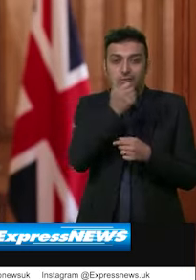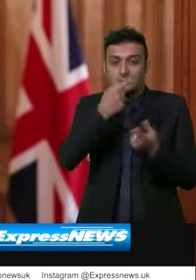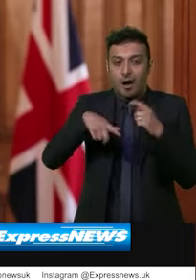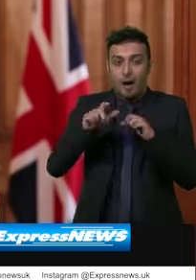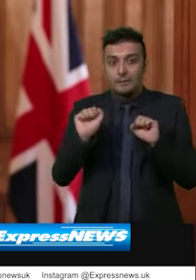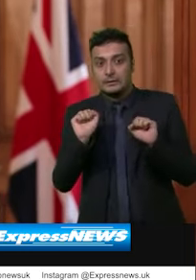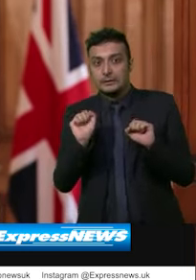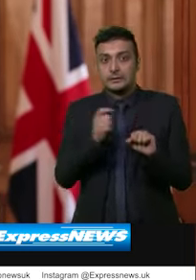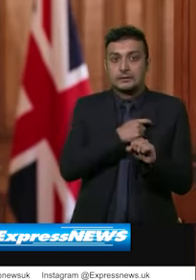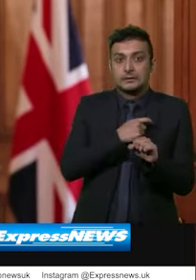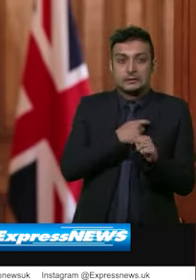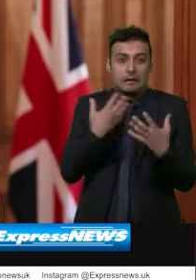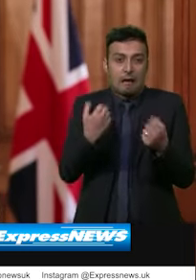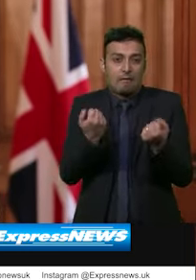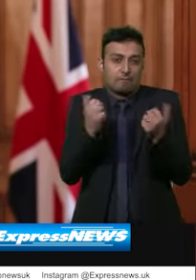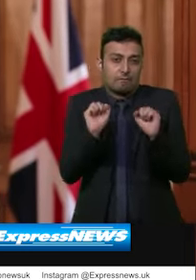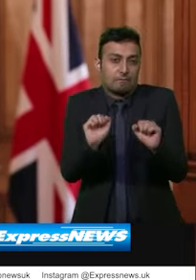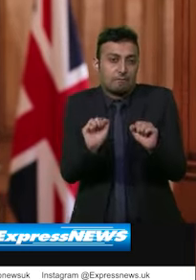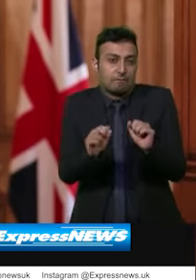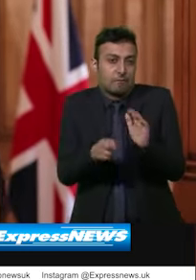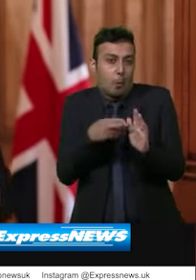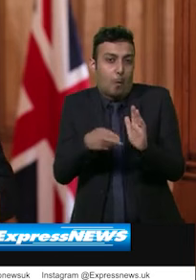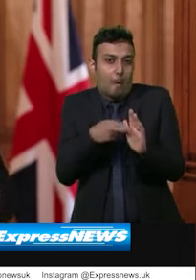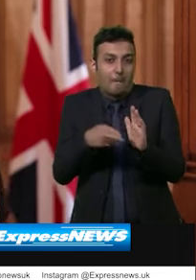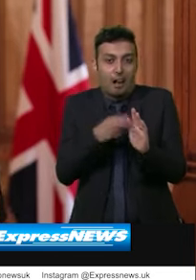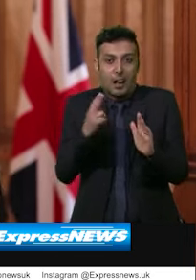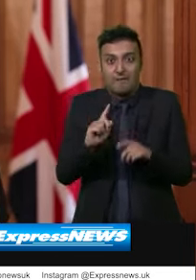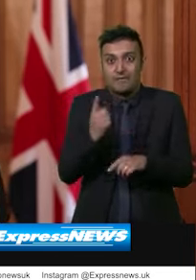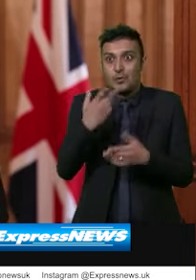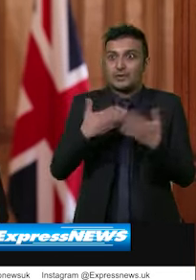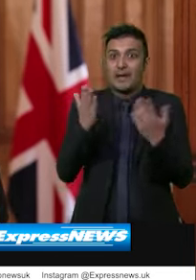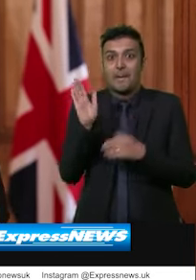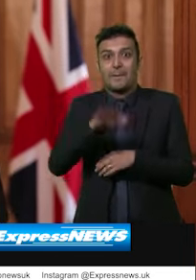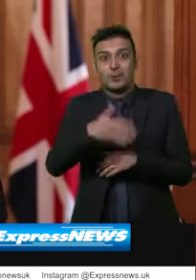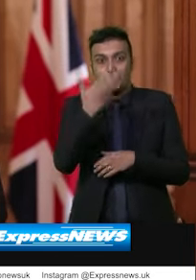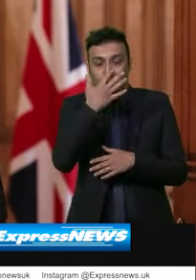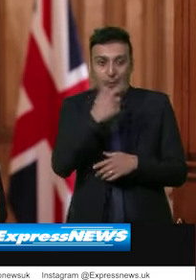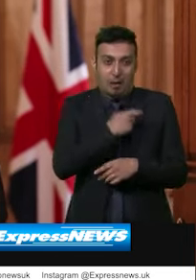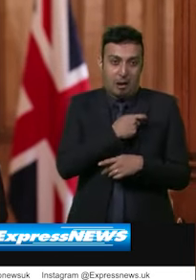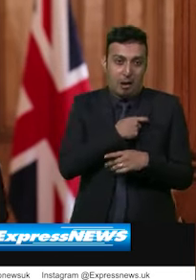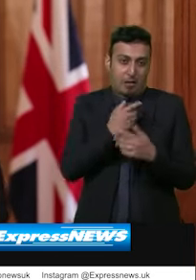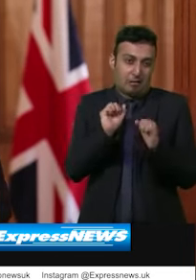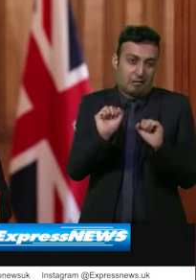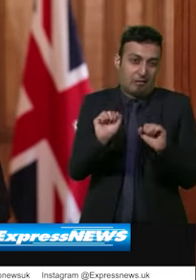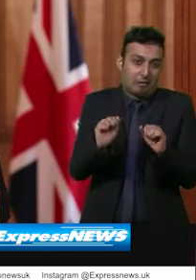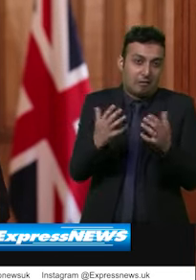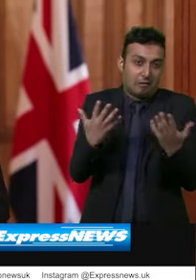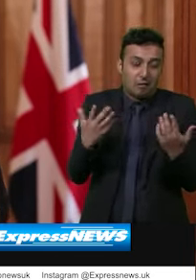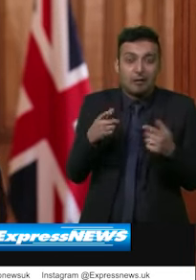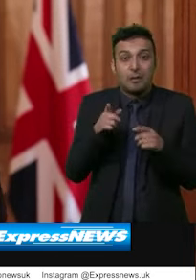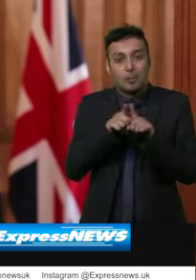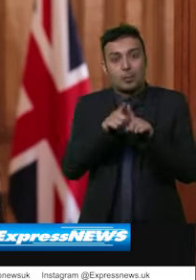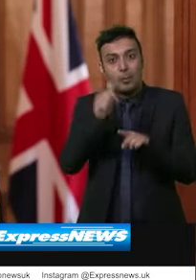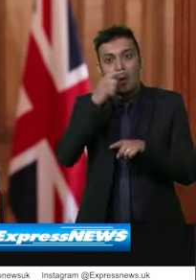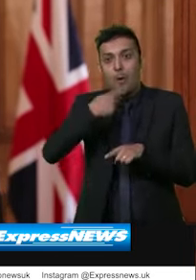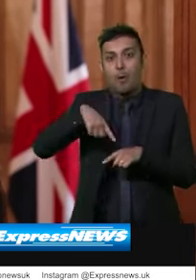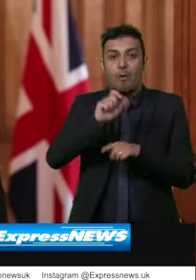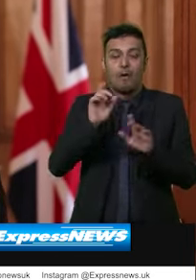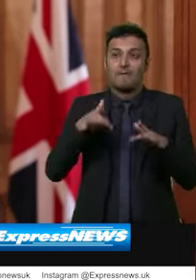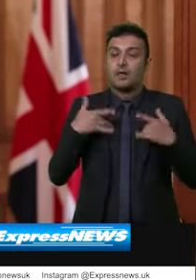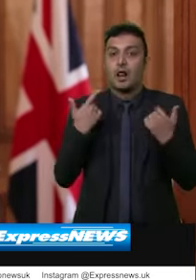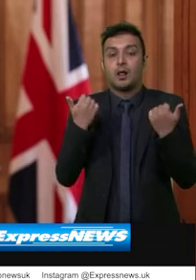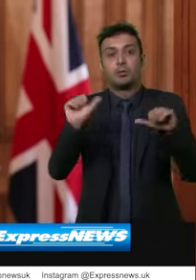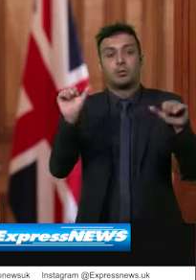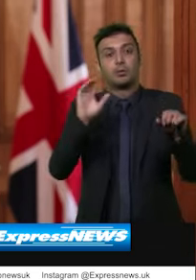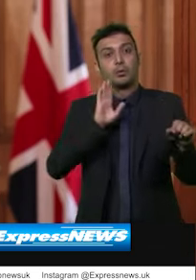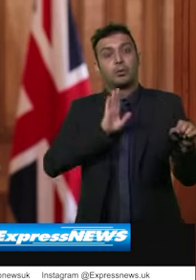están en el primer día del trimestre también sé que el sentimiento abrumador es de alivio todos sabemos que la educación de